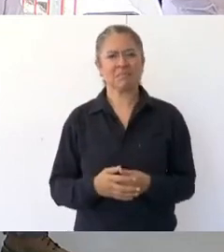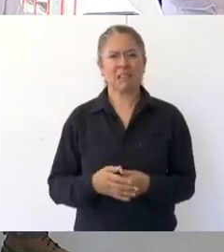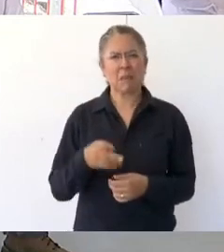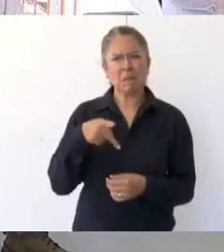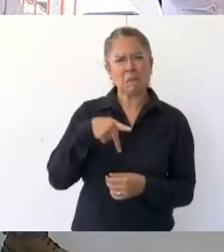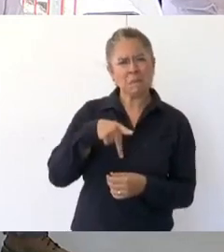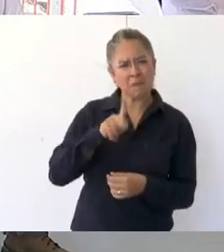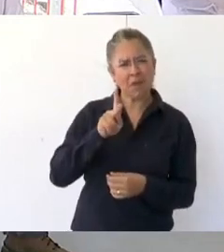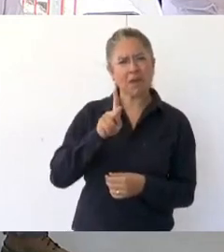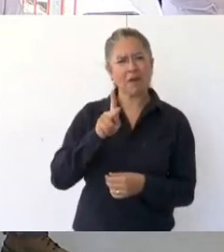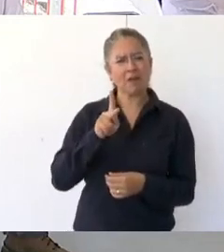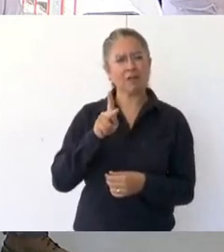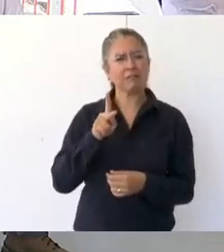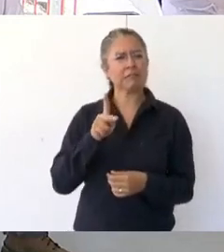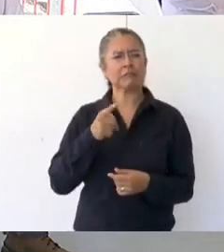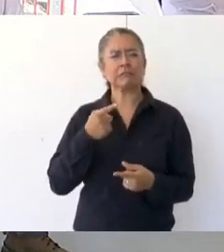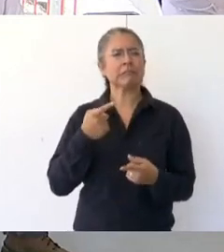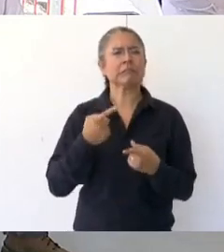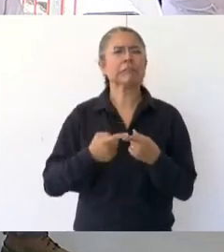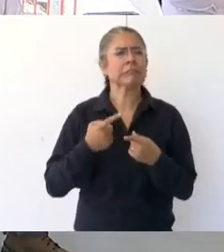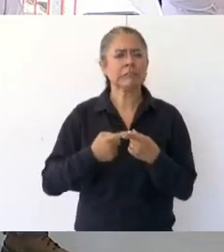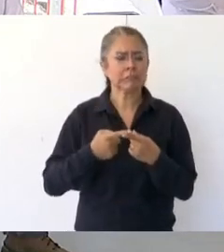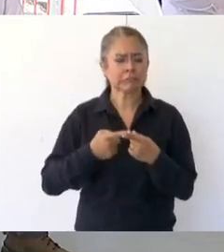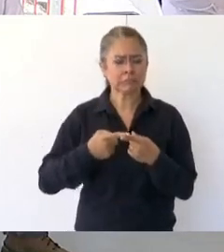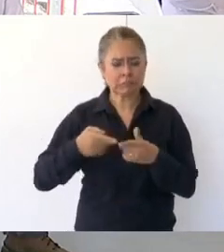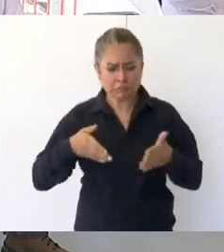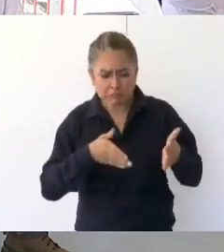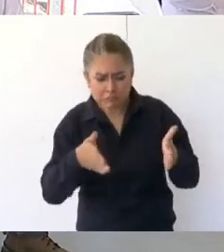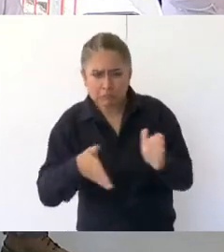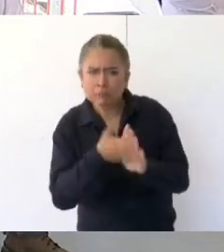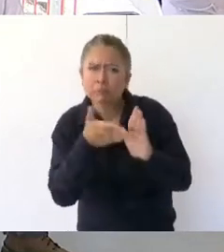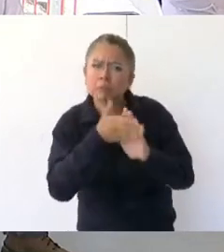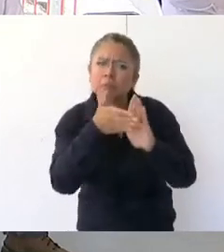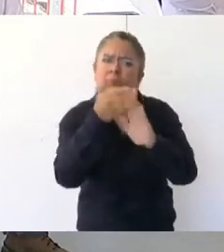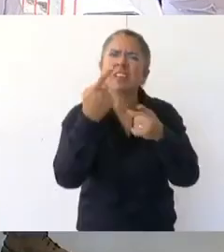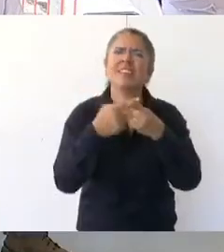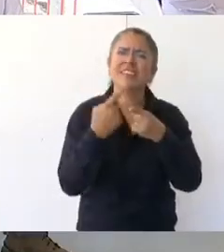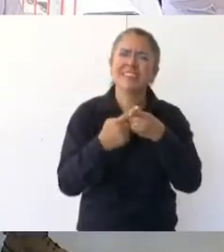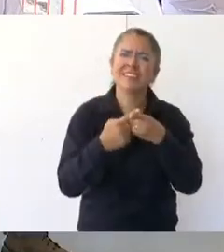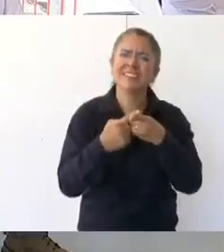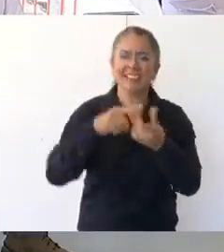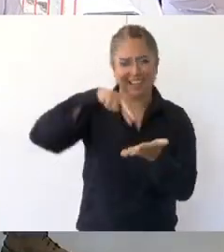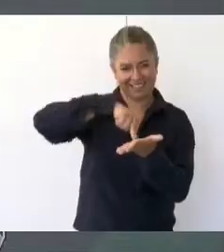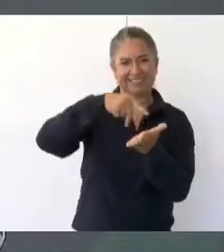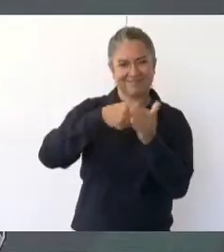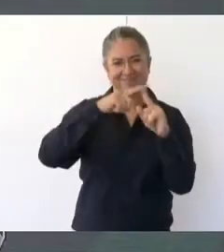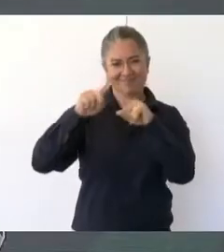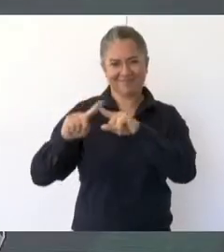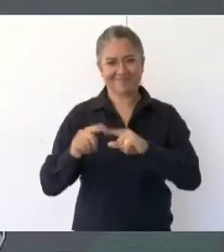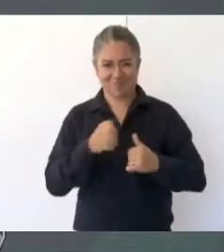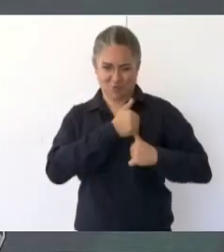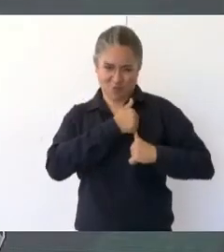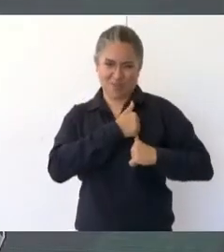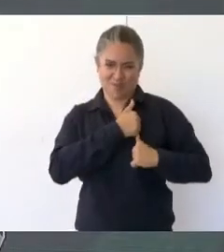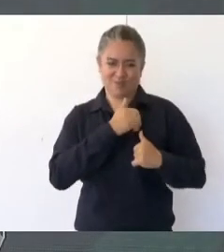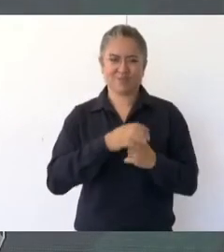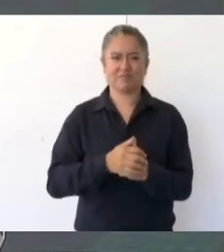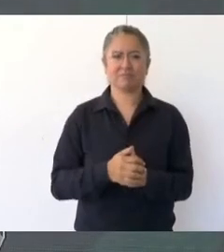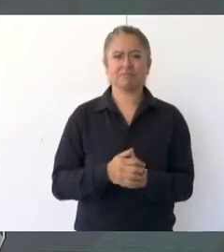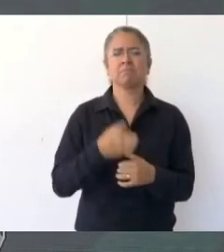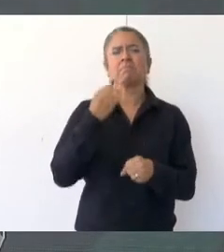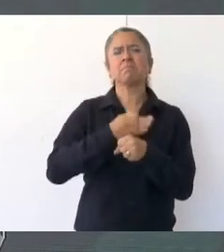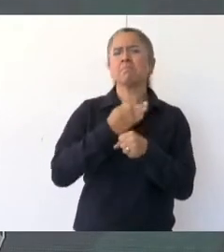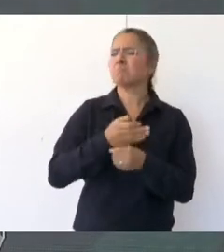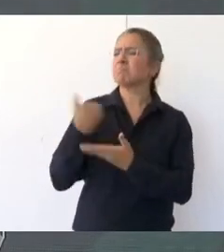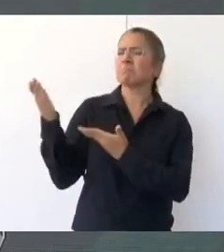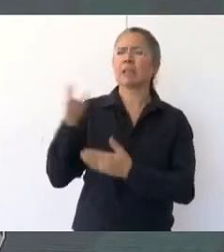quienes están ejecutando esta obra son los ingenieros militares. Entonces vamos a darle la palabra